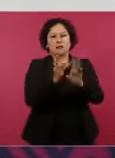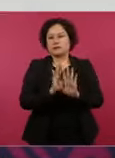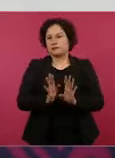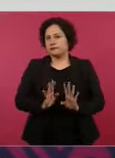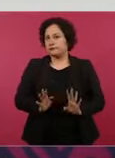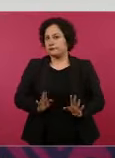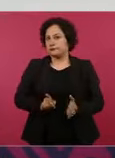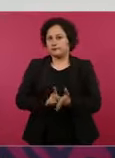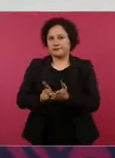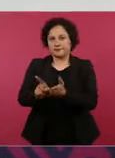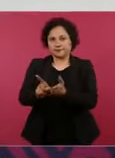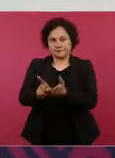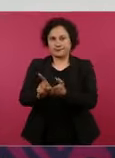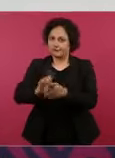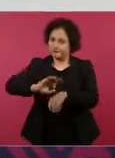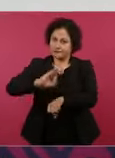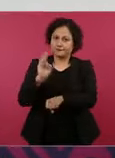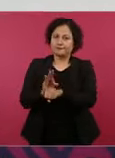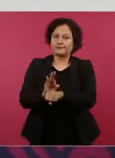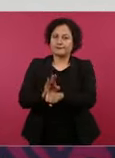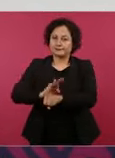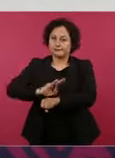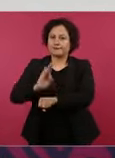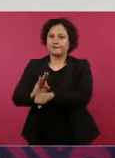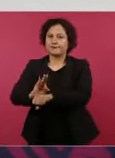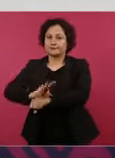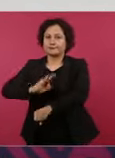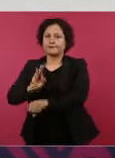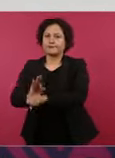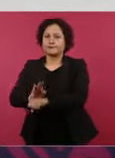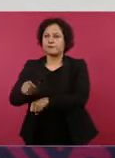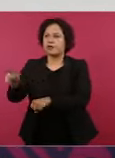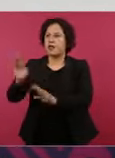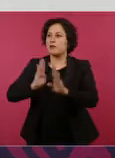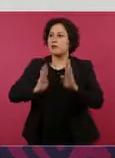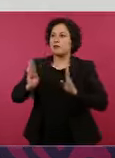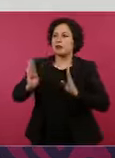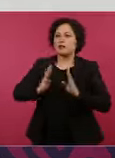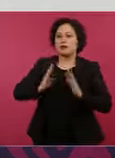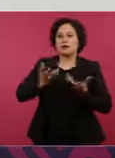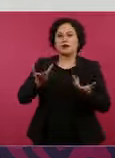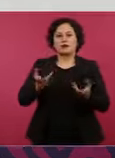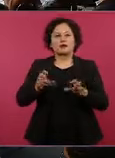y de uso controlado de la fuerza.